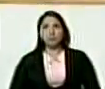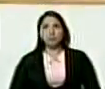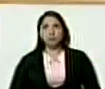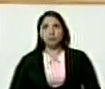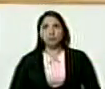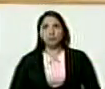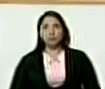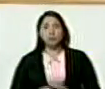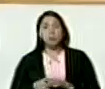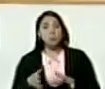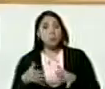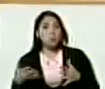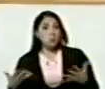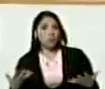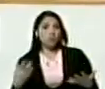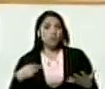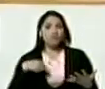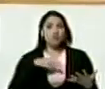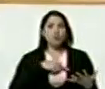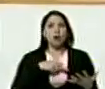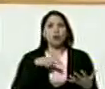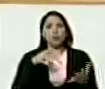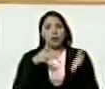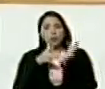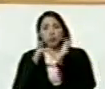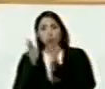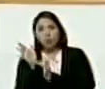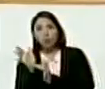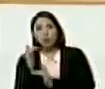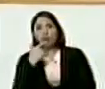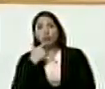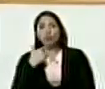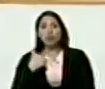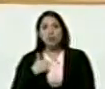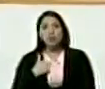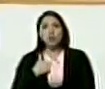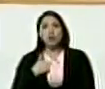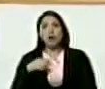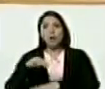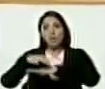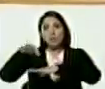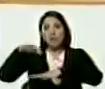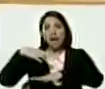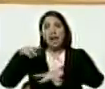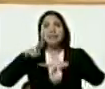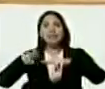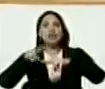Cuando nuestro Señor Jesucristo dijo, dejad que los niños vengan a mí,